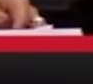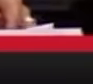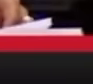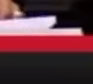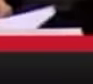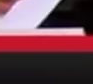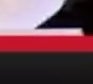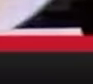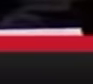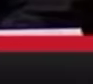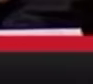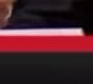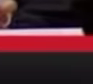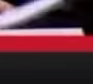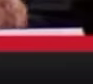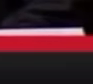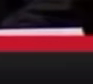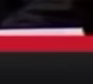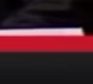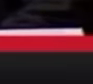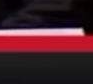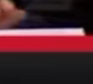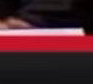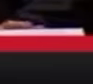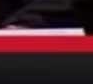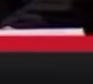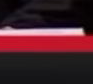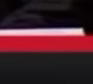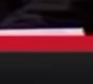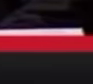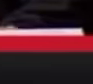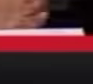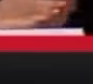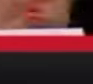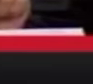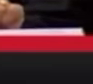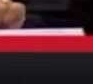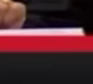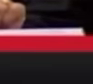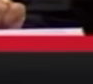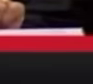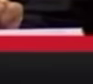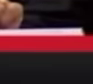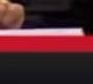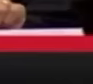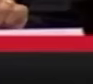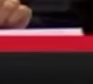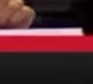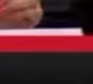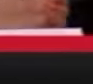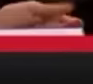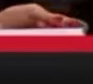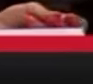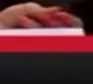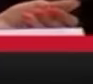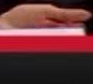momento. Respecto a lo mencionado también por la señora Glave sobre